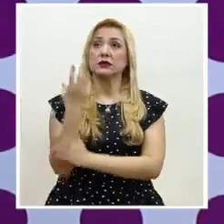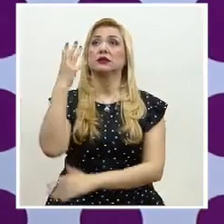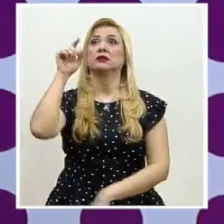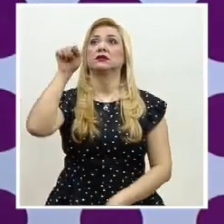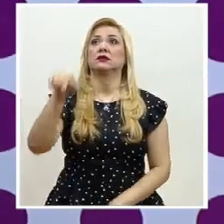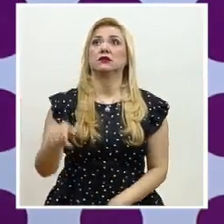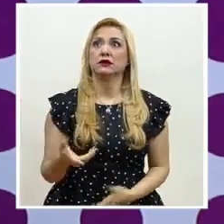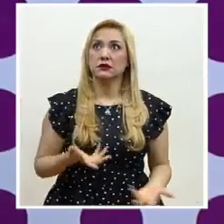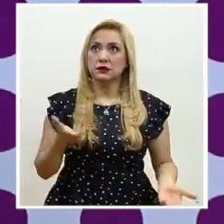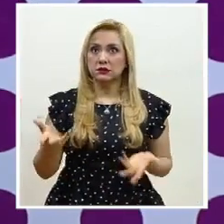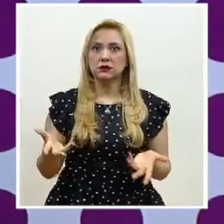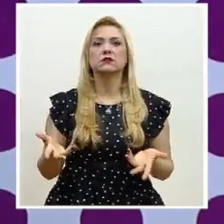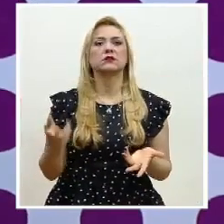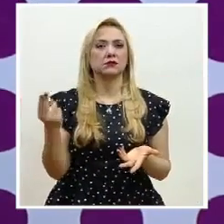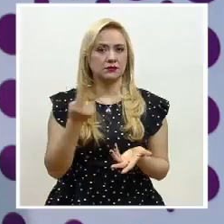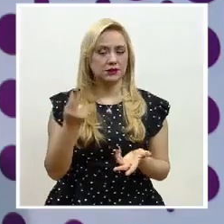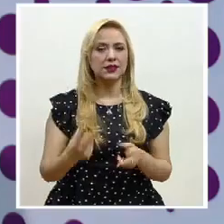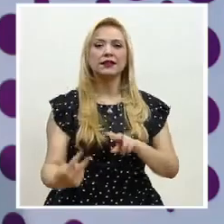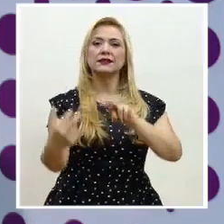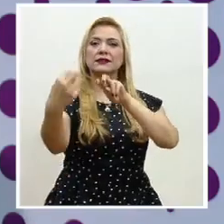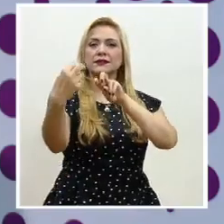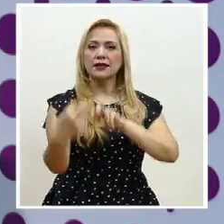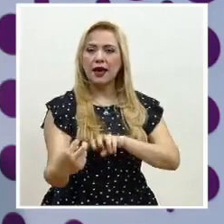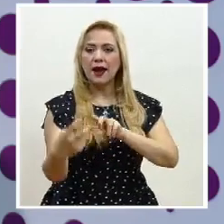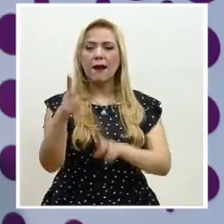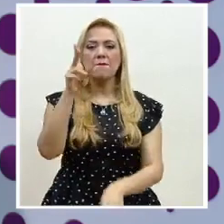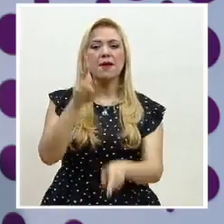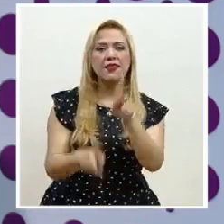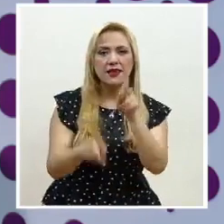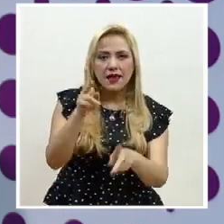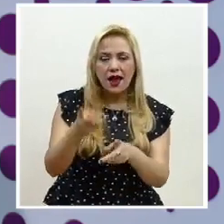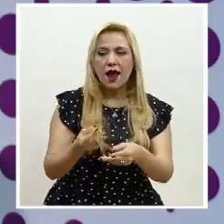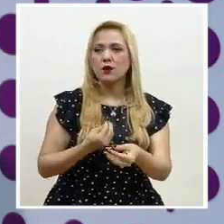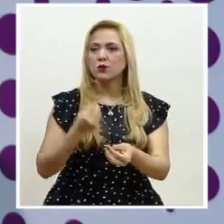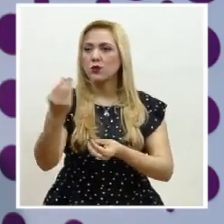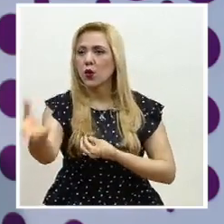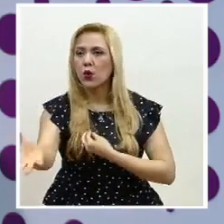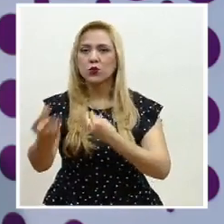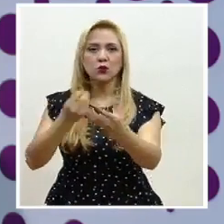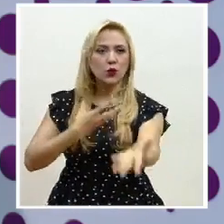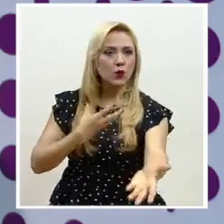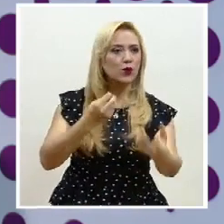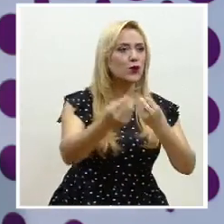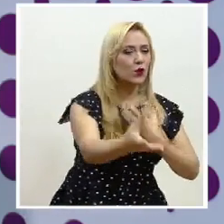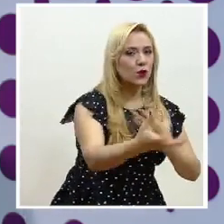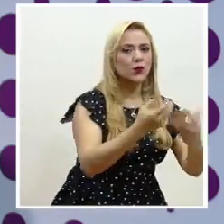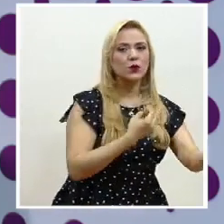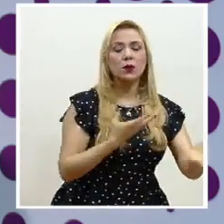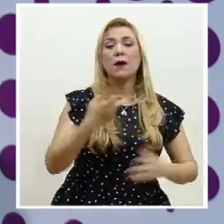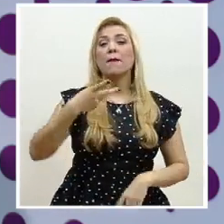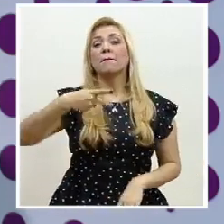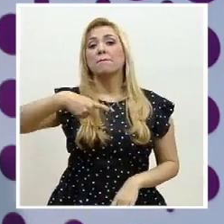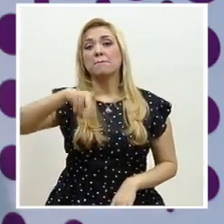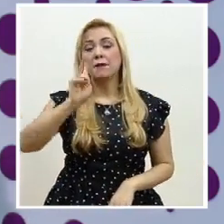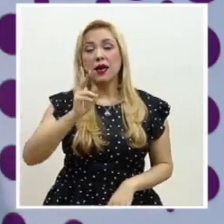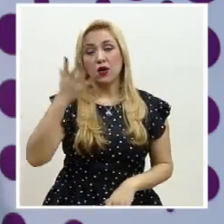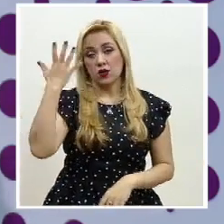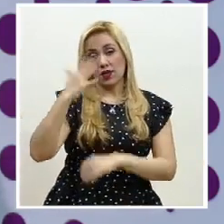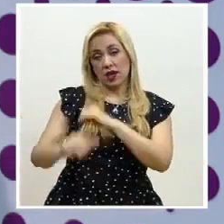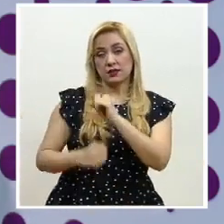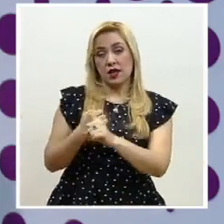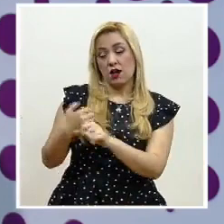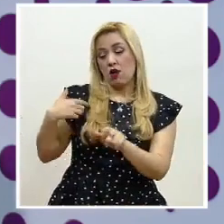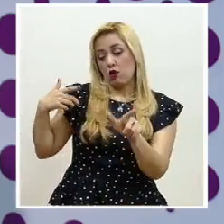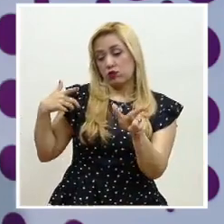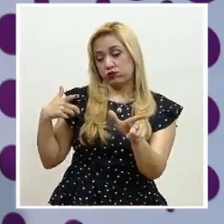eso, es sentarnos a platicar, sentarnos a retroalimentar, pero también entender que no necesariamente el secretario que lleva 10 años ahí, como yo